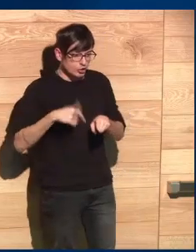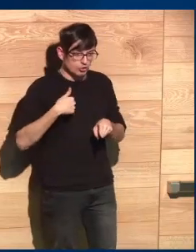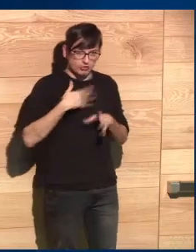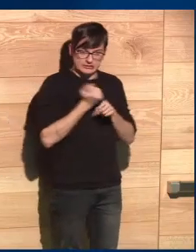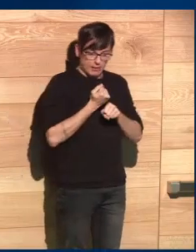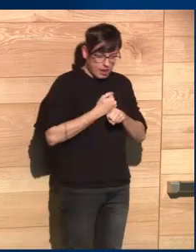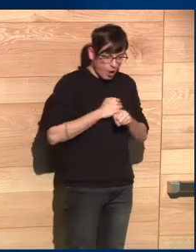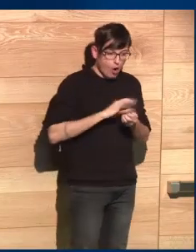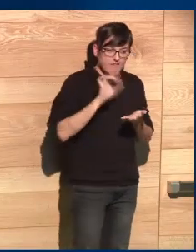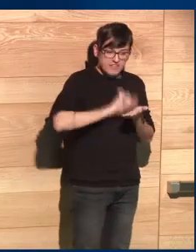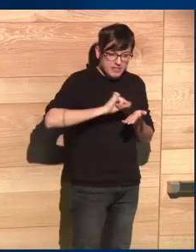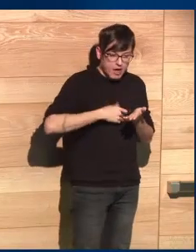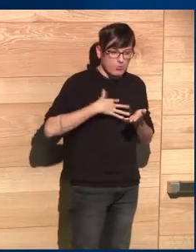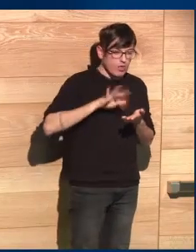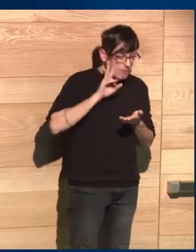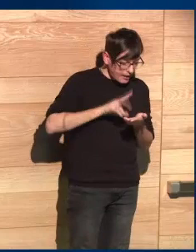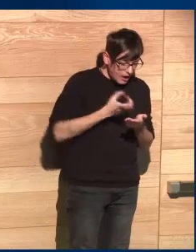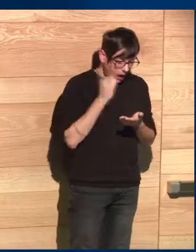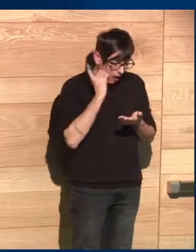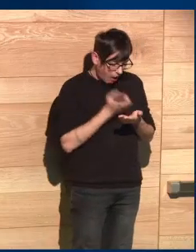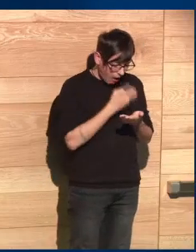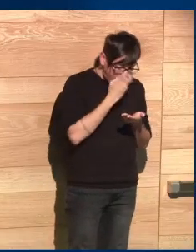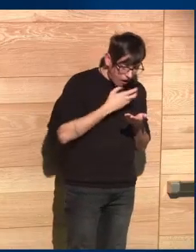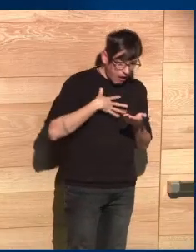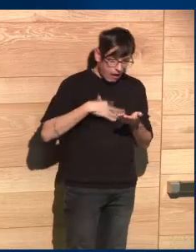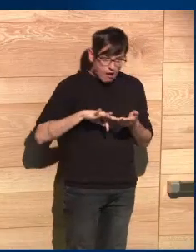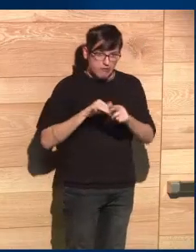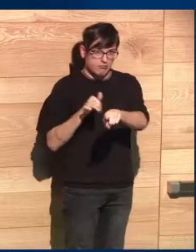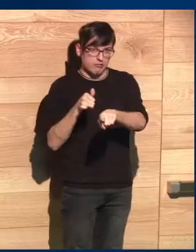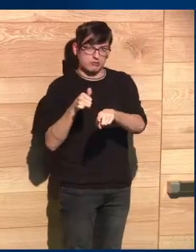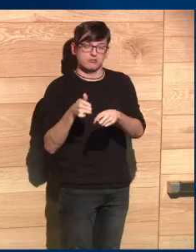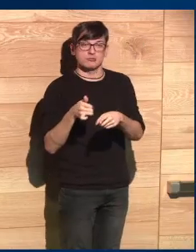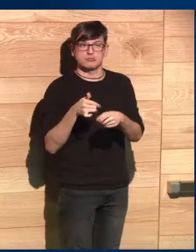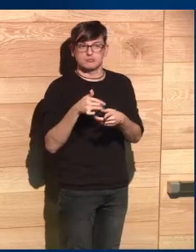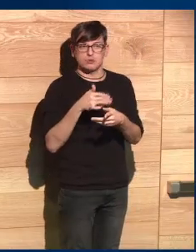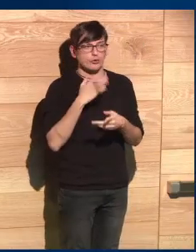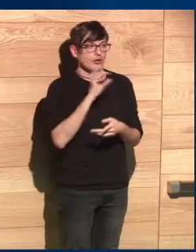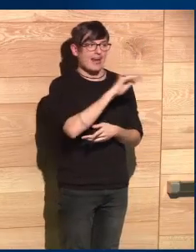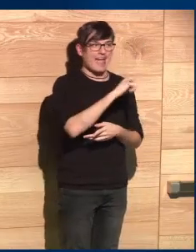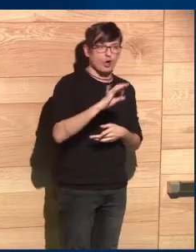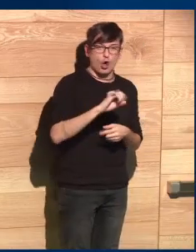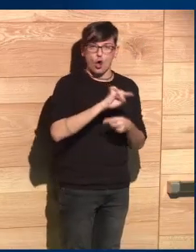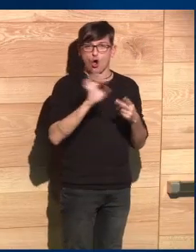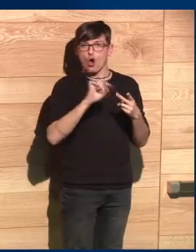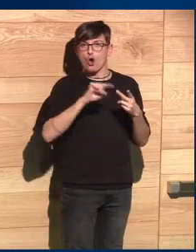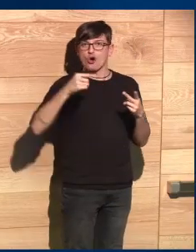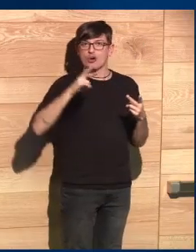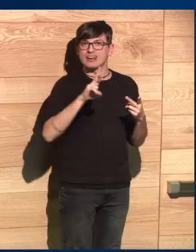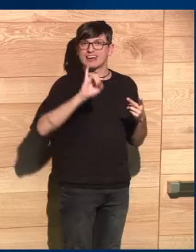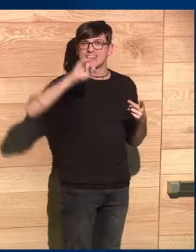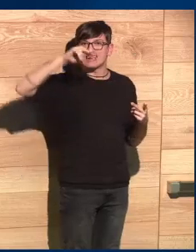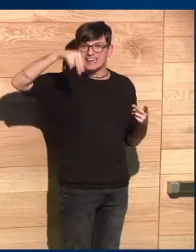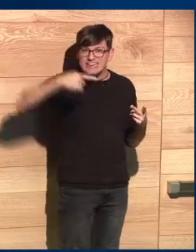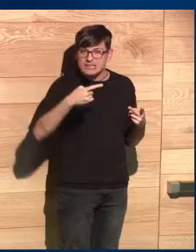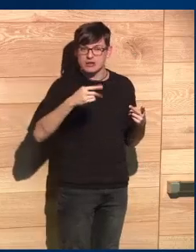está llamando a tu portal, ¿no? O, yo qué sé, el Ring, ¿no? O, por ejemplo, que es un poco como el último...